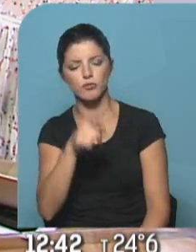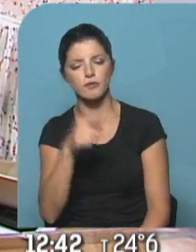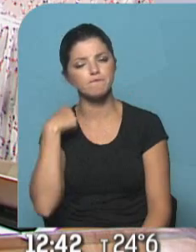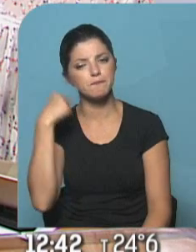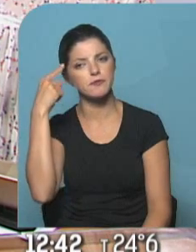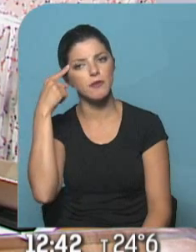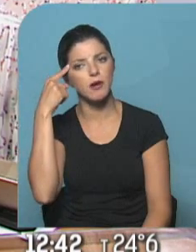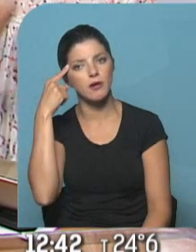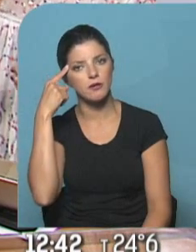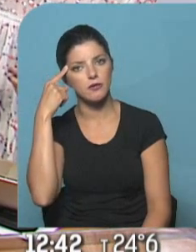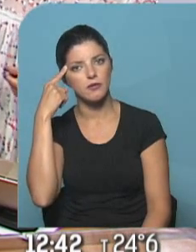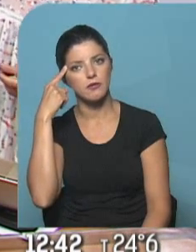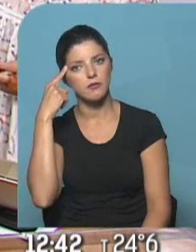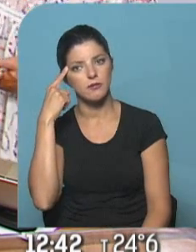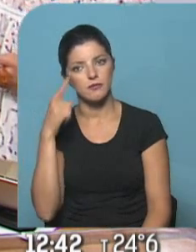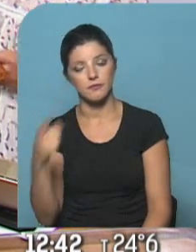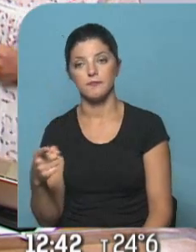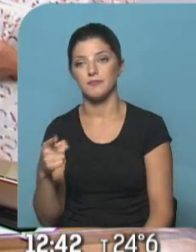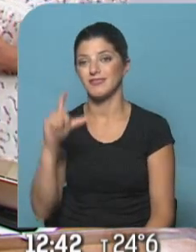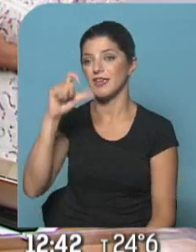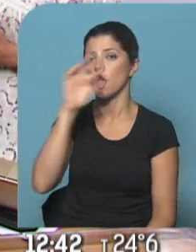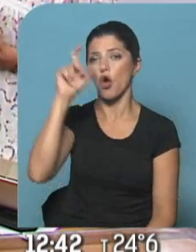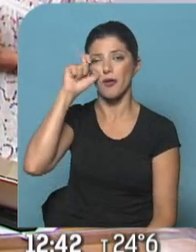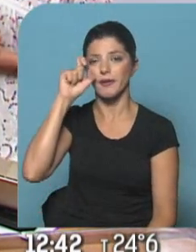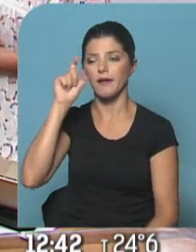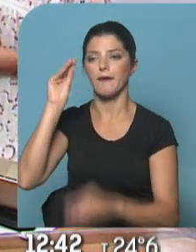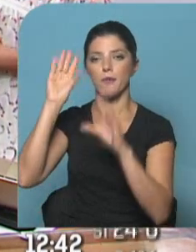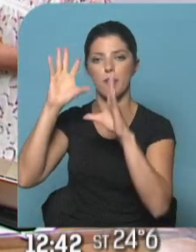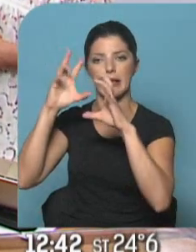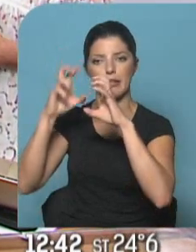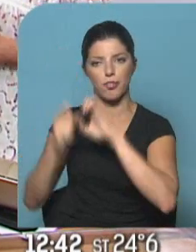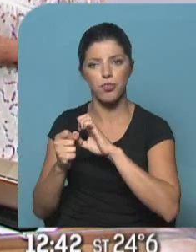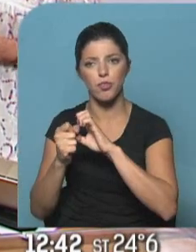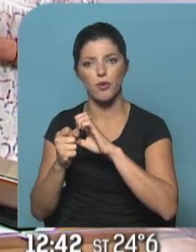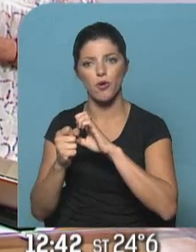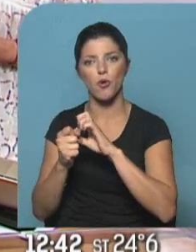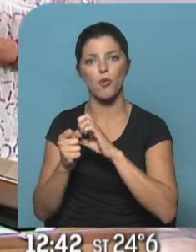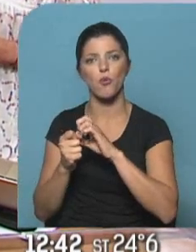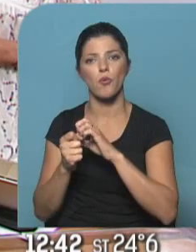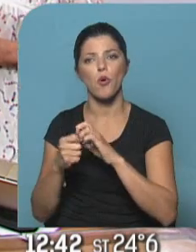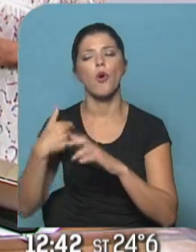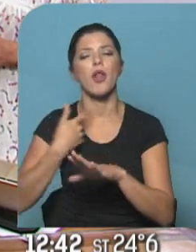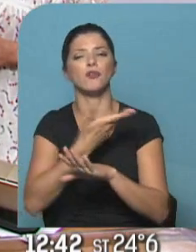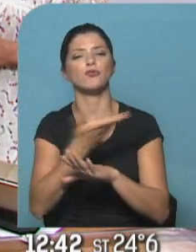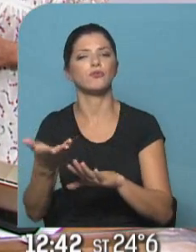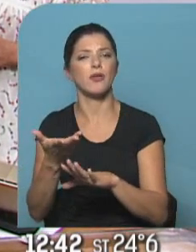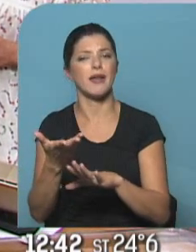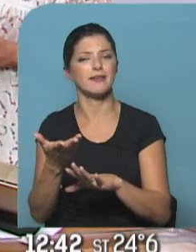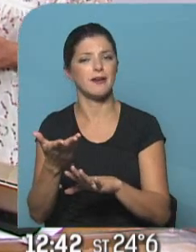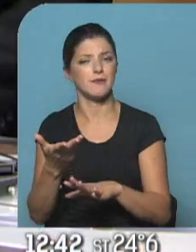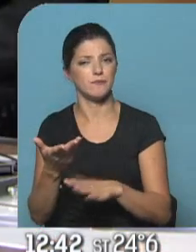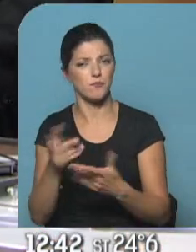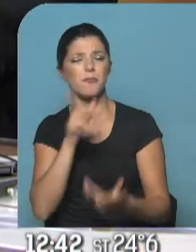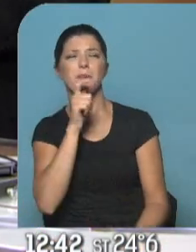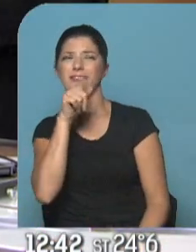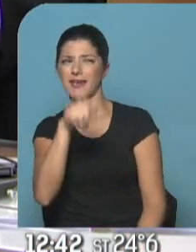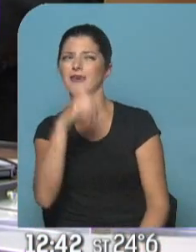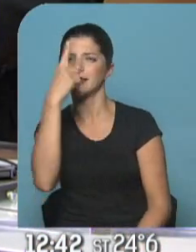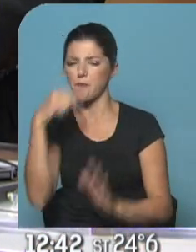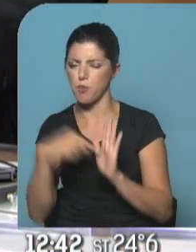¿está aniquilando el liderazgo de Correa o está aniquilando la Revolución Ciudadana? Porque ahí es donde me parece que aparece el rasgo por